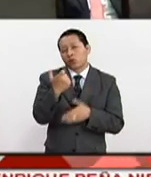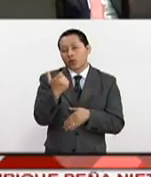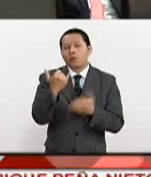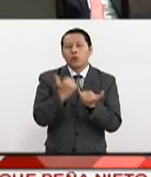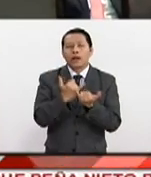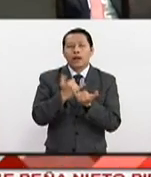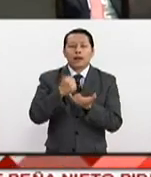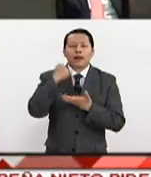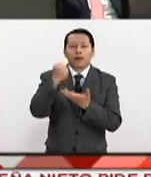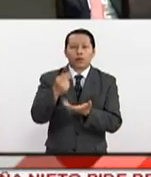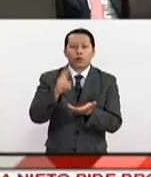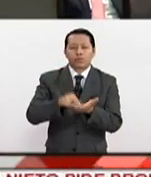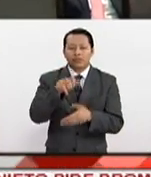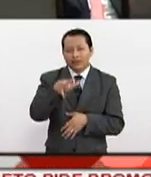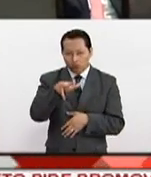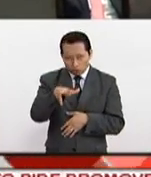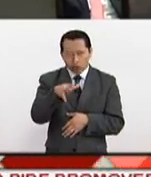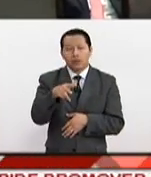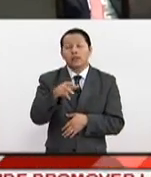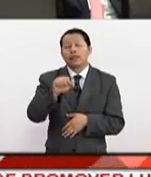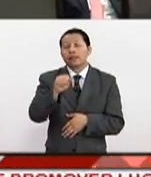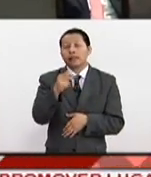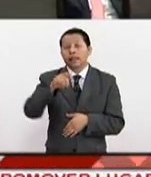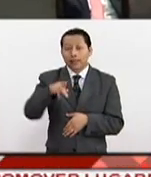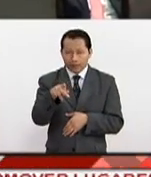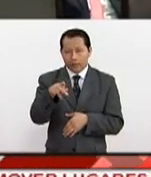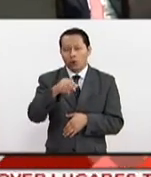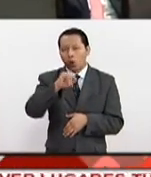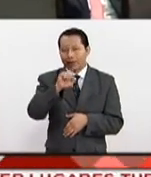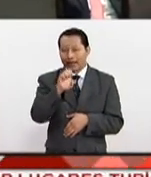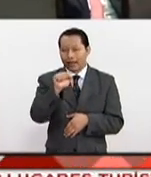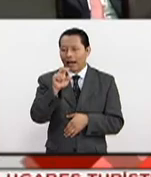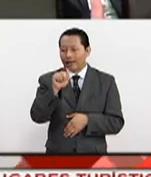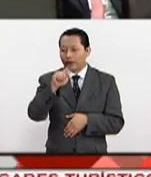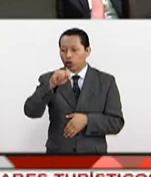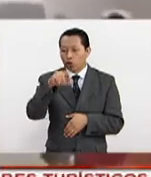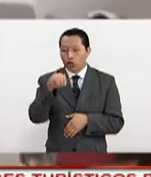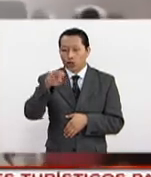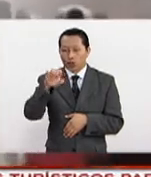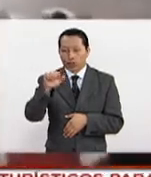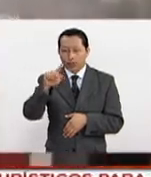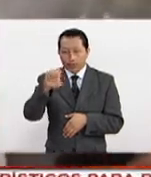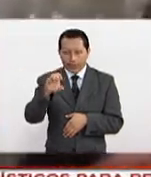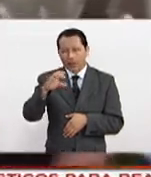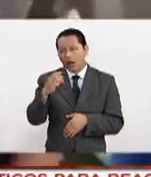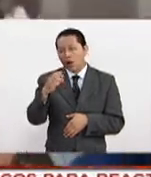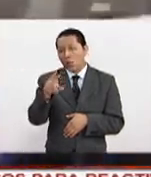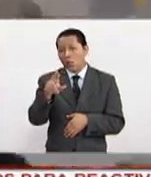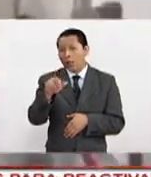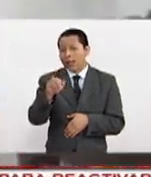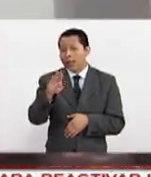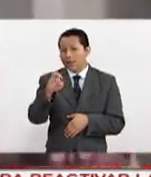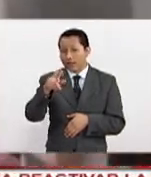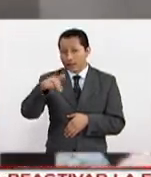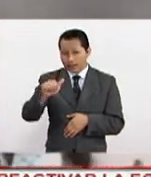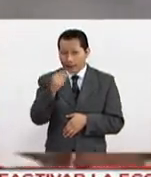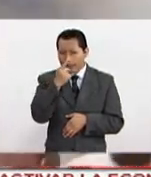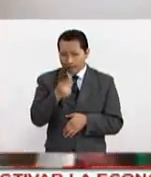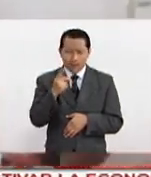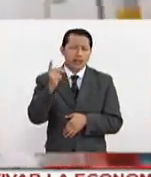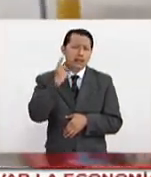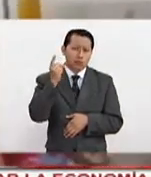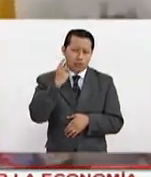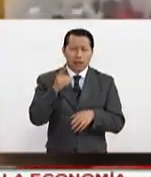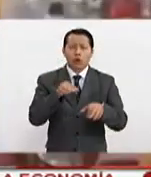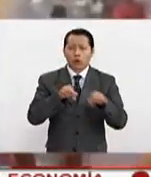económico 2018, el secretario de Hacienda y Crédito Público, José Antonio Meade Curibreña, planteó a legisladores trabajar unidos